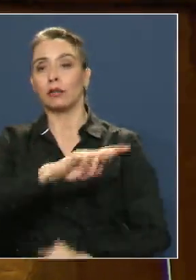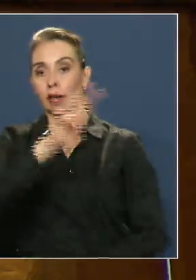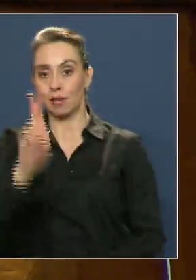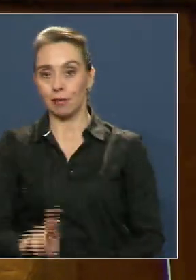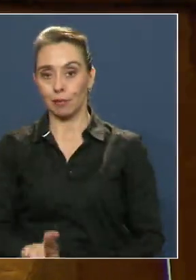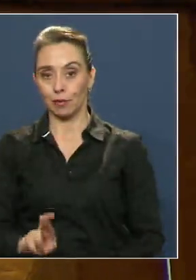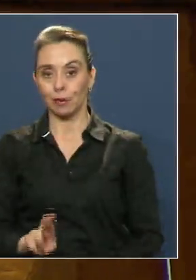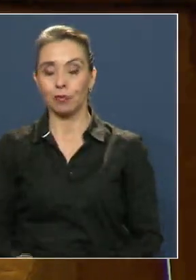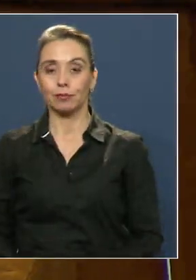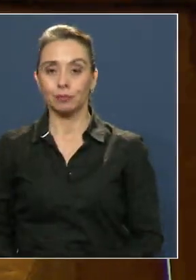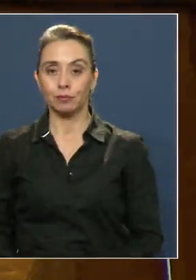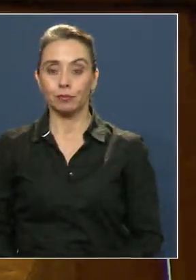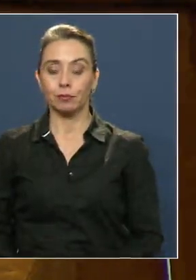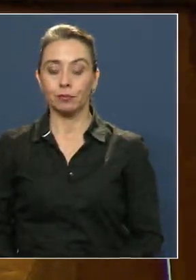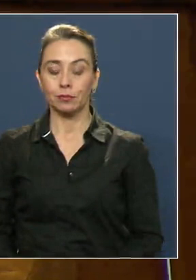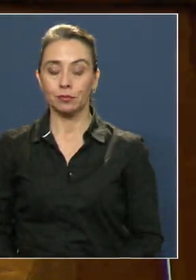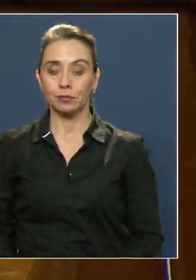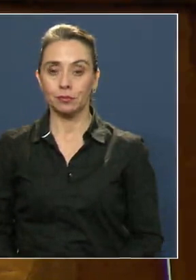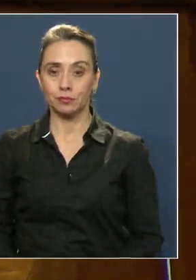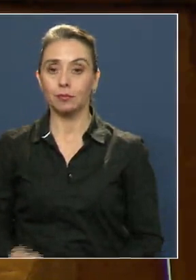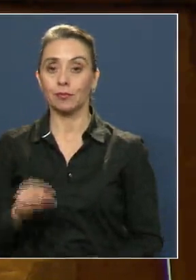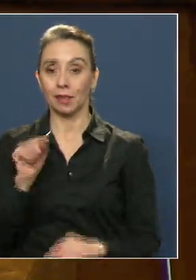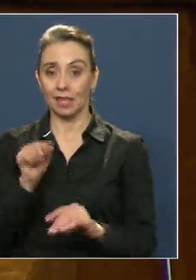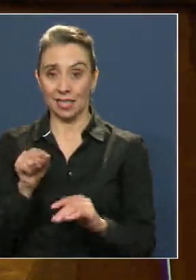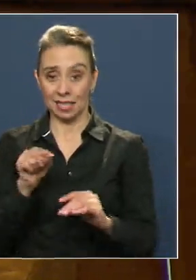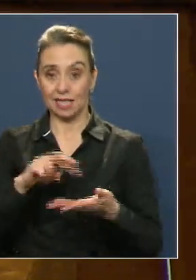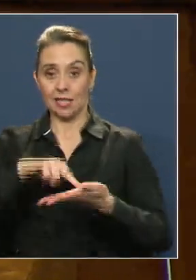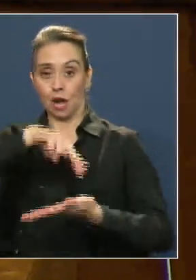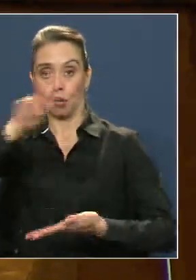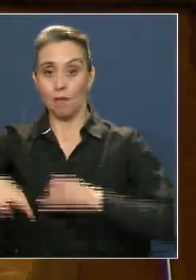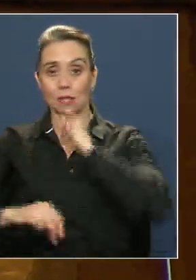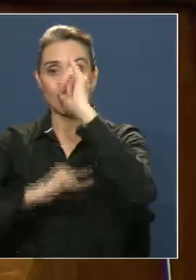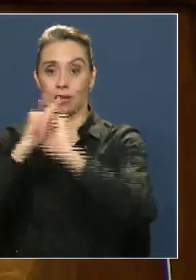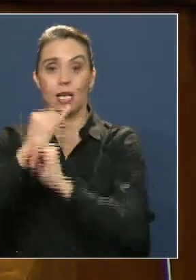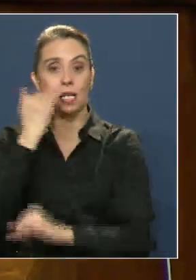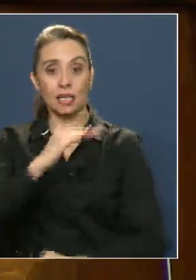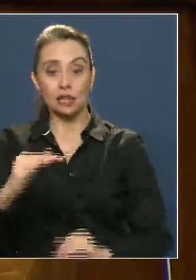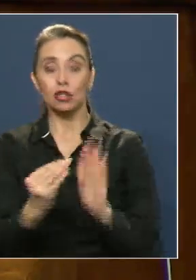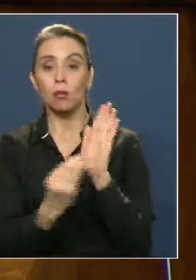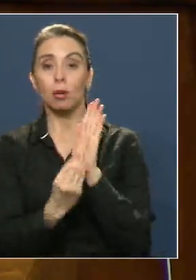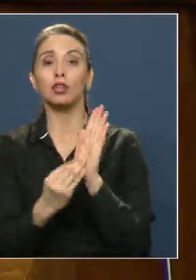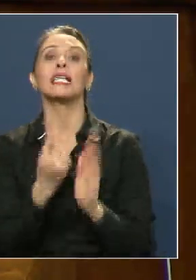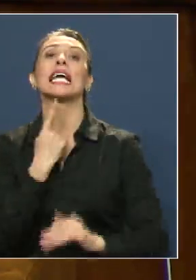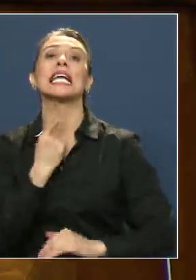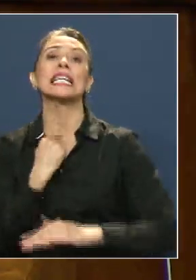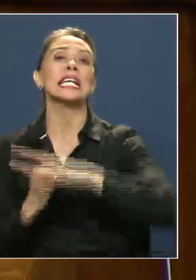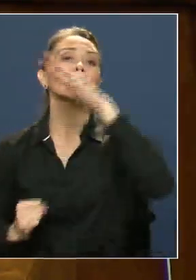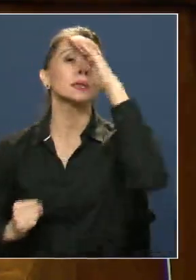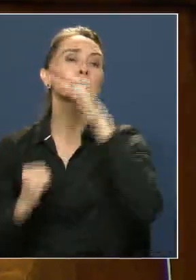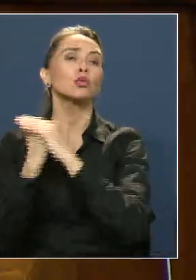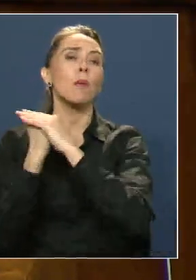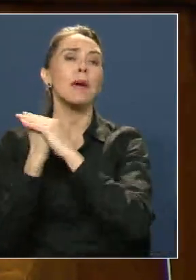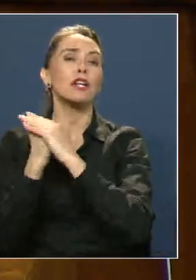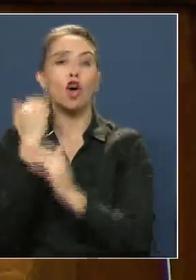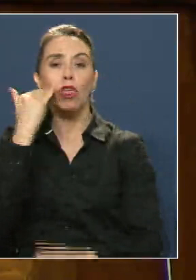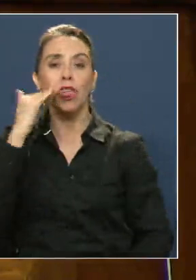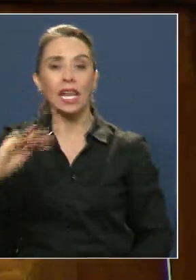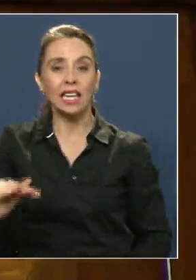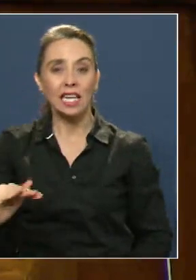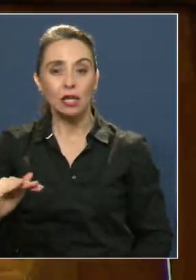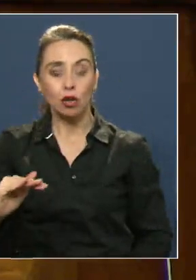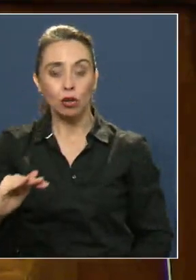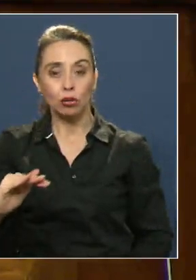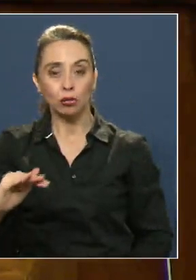República. Toda vez que dicho instrumento internacional consagra el principio del interés superior del niño, razón por la